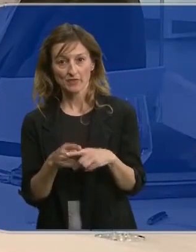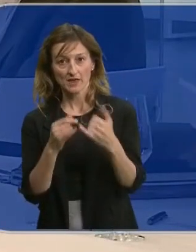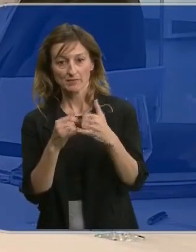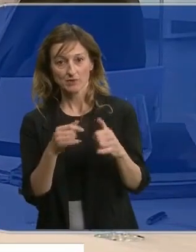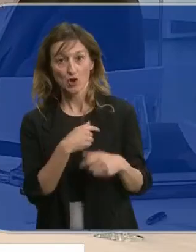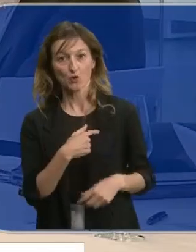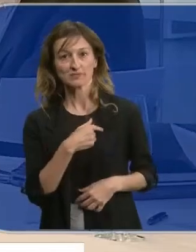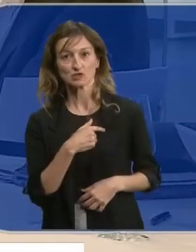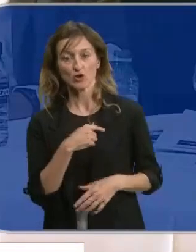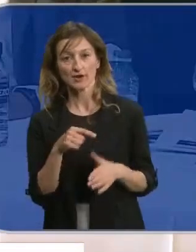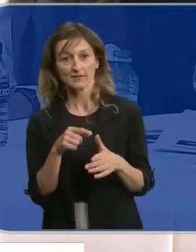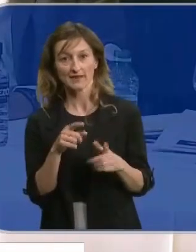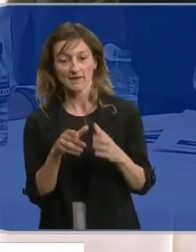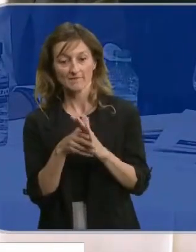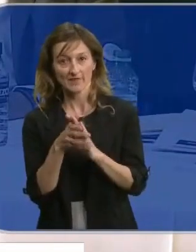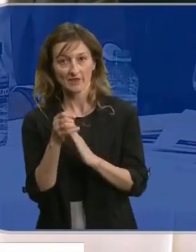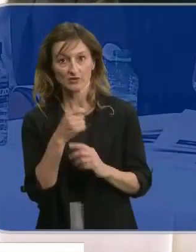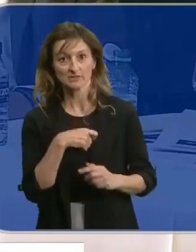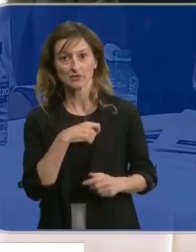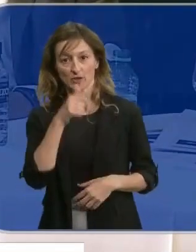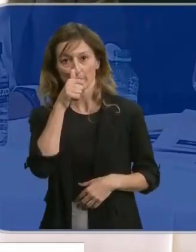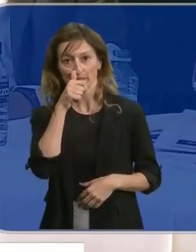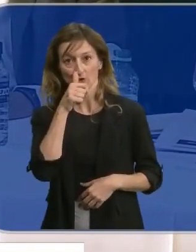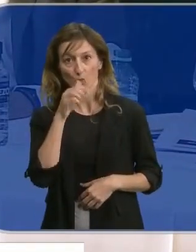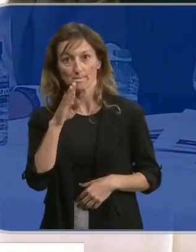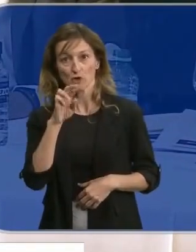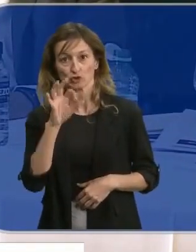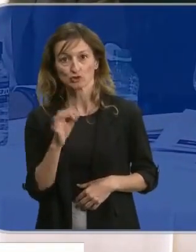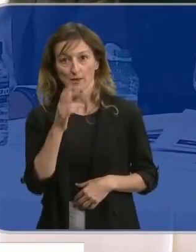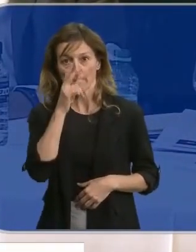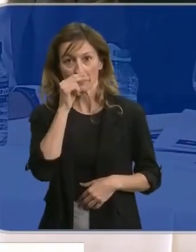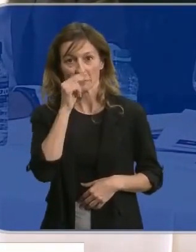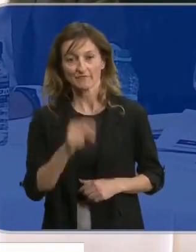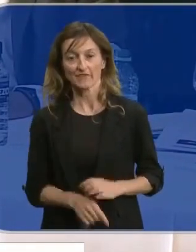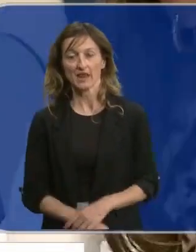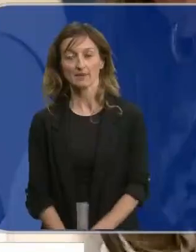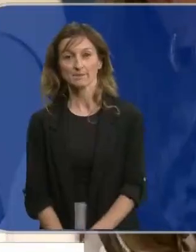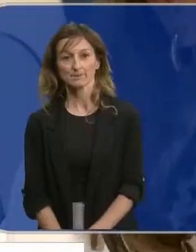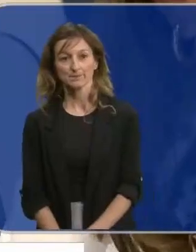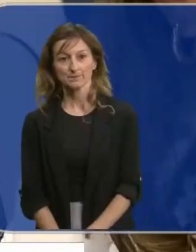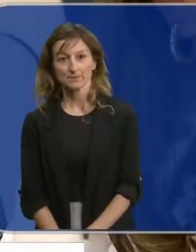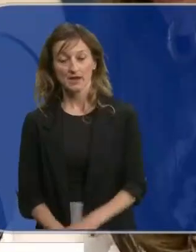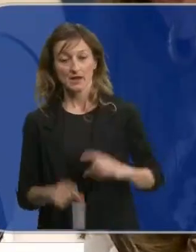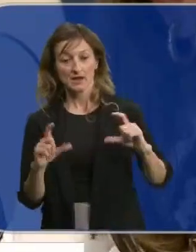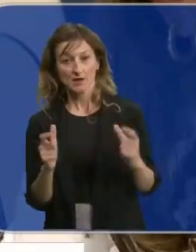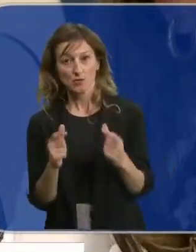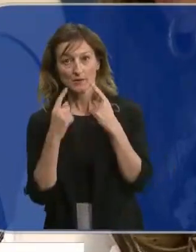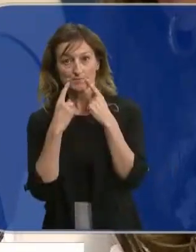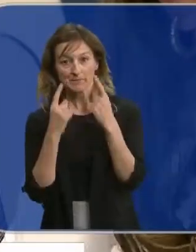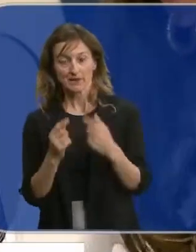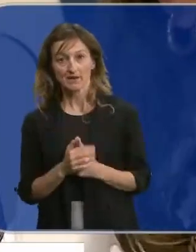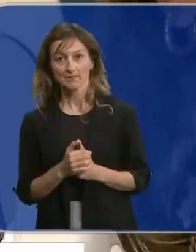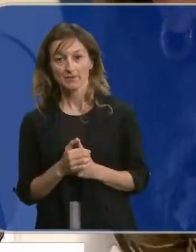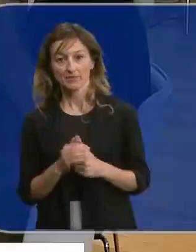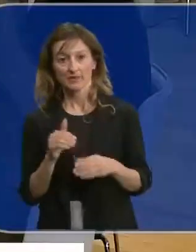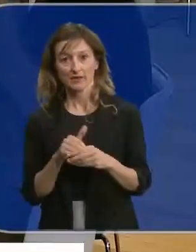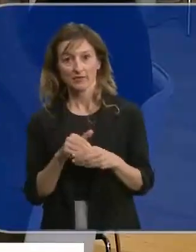celebrado la comisión ejecutiva anual de la federación española del vino en bodegas protos en peñafiel vall doiz Es la primera vez que se reúnen en Castilla y león después